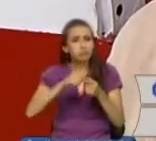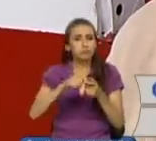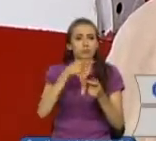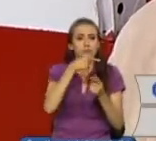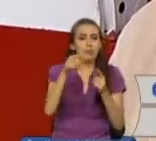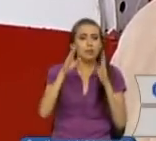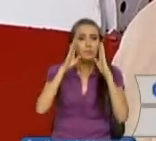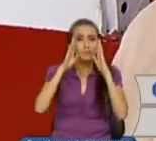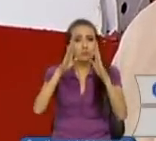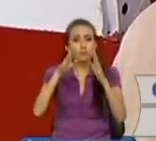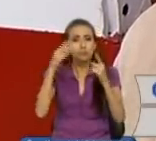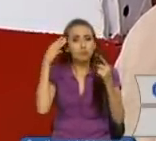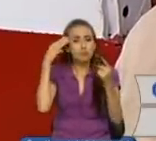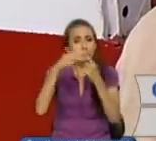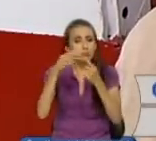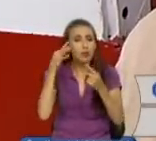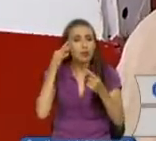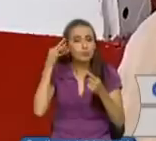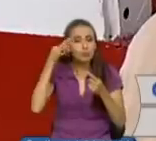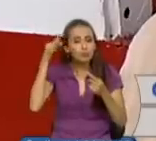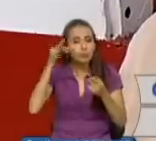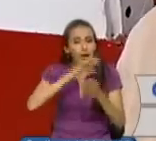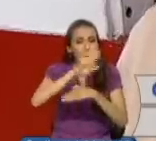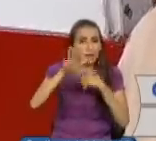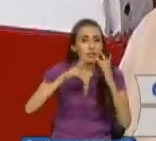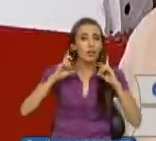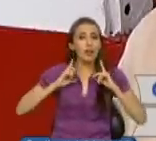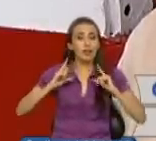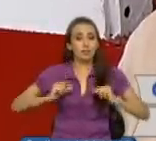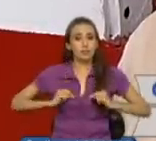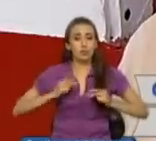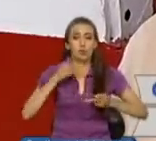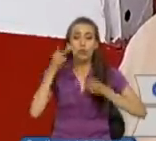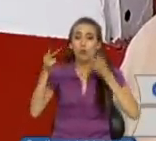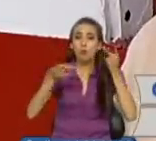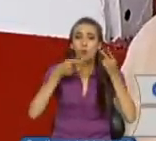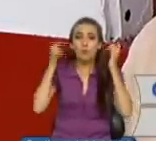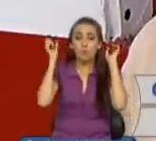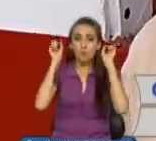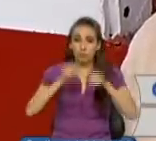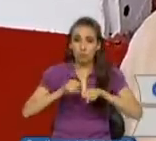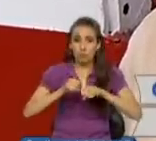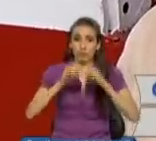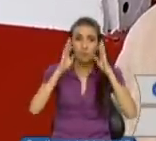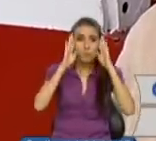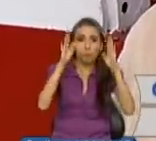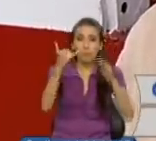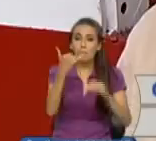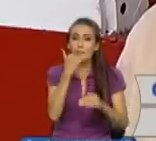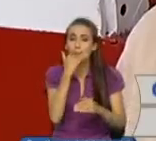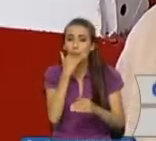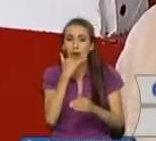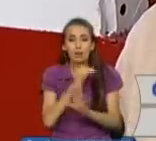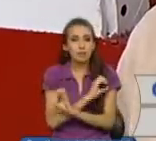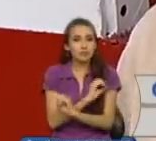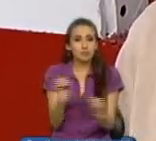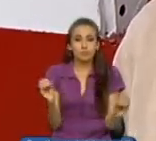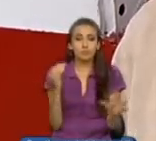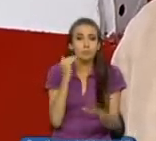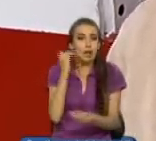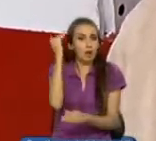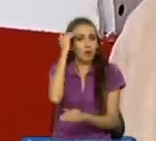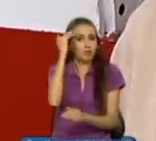presidente dio al sobre todo al a la salud pública la mala atención que nos dan el mal trato sobre todo no nos